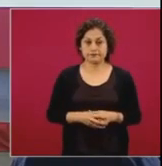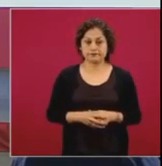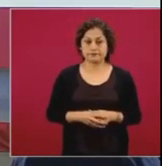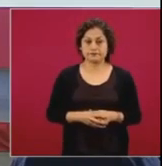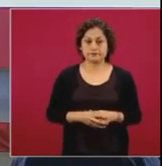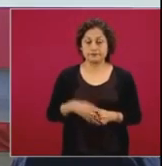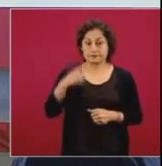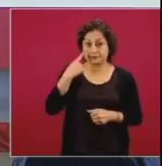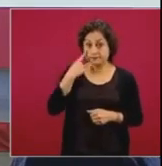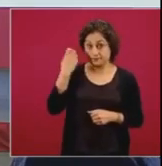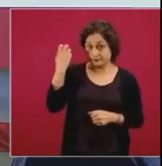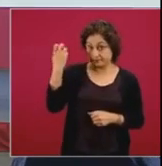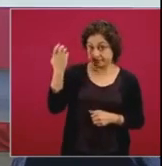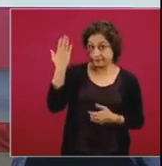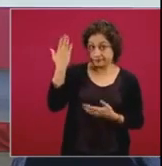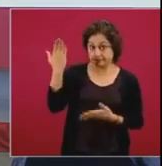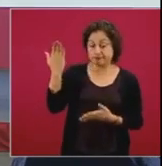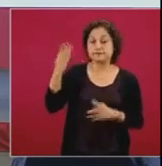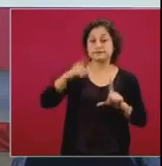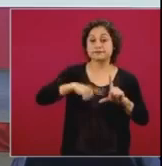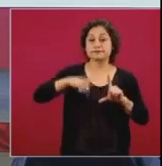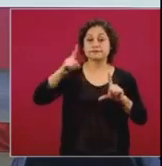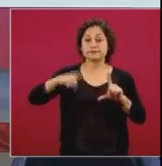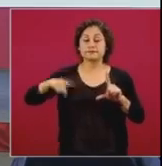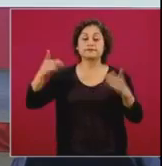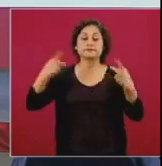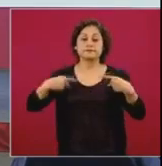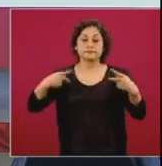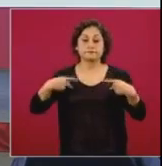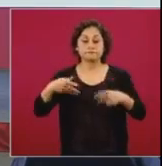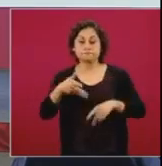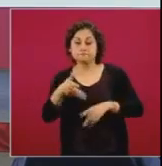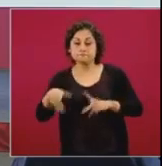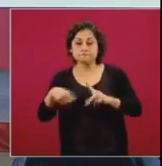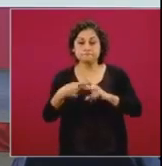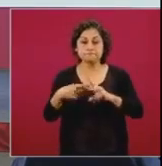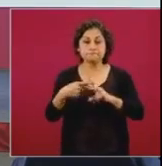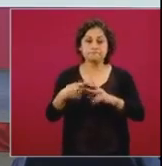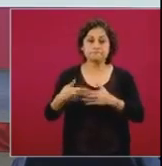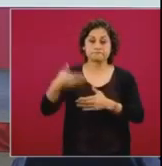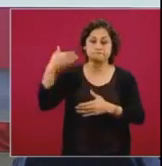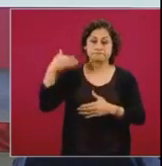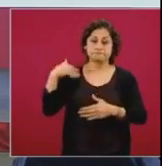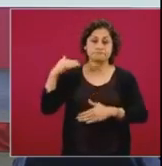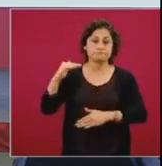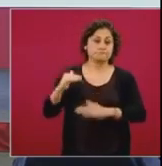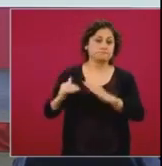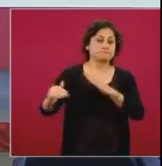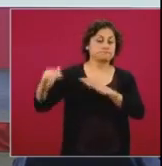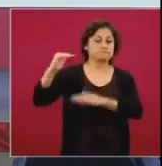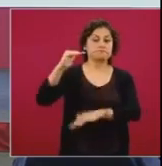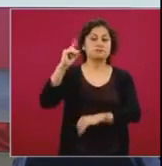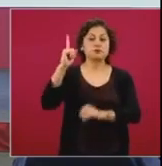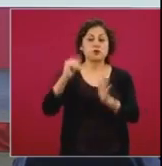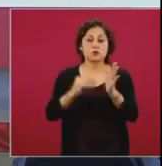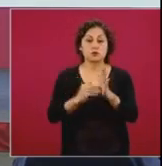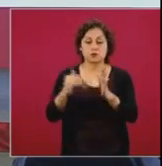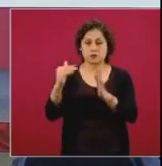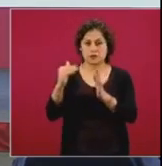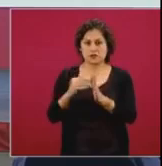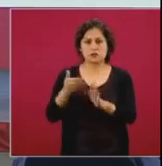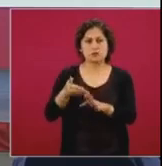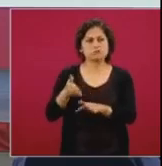Esta es la curva de casos estimados, que ya había sobrepasado el 1.000.000 de casos estimados